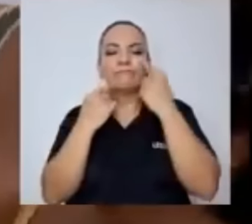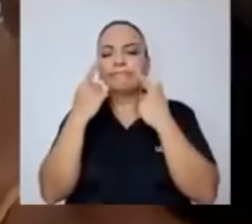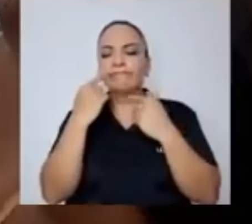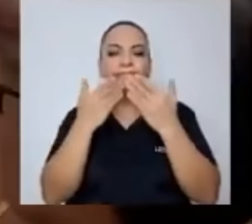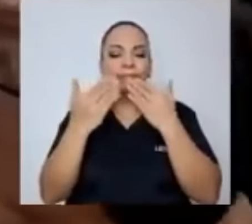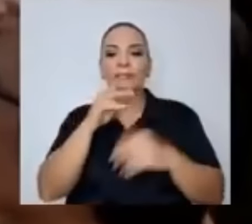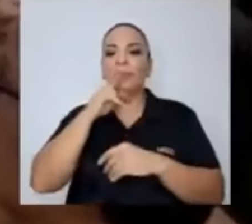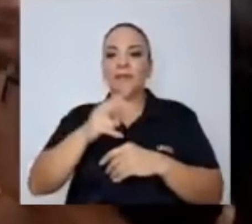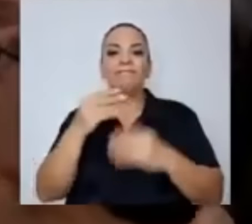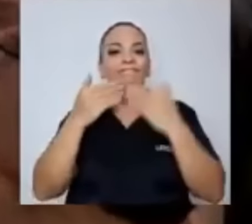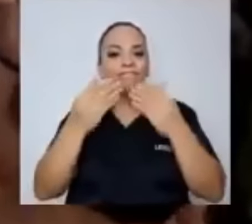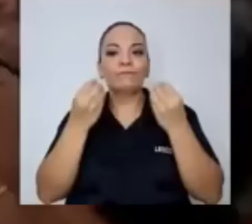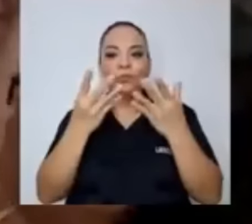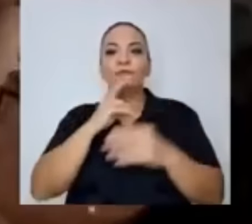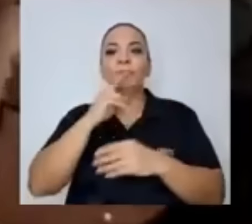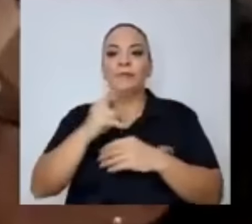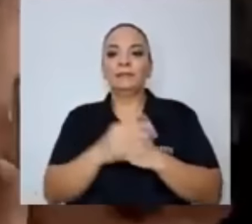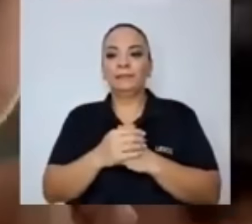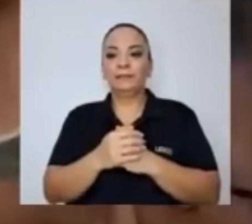Le agradecemos mucho.